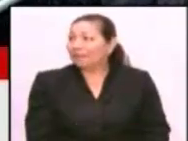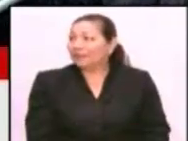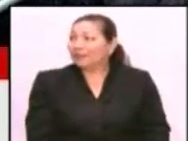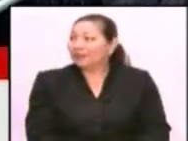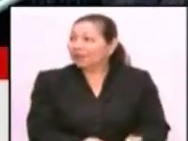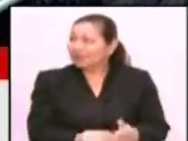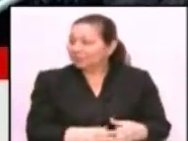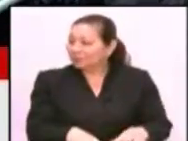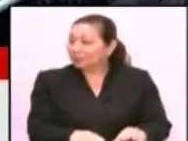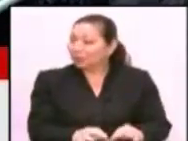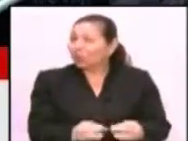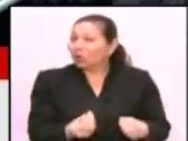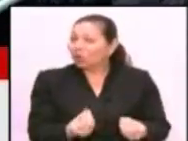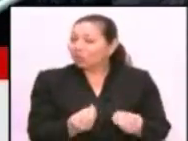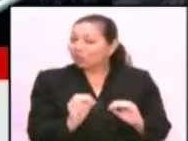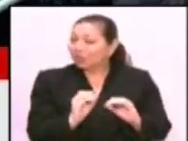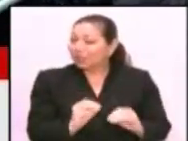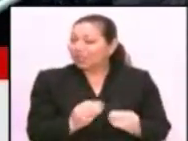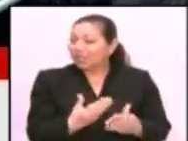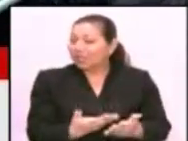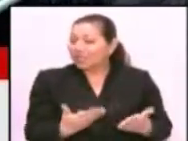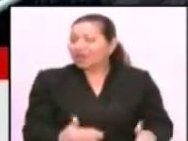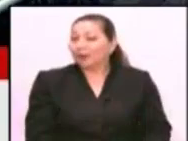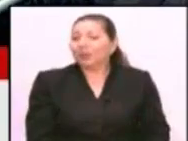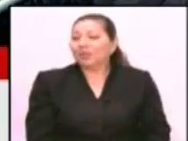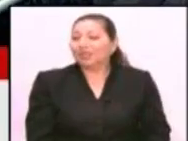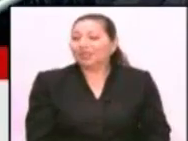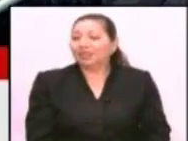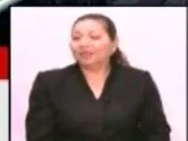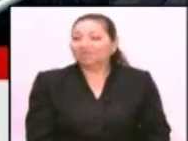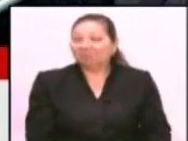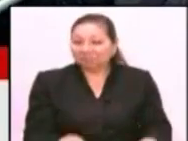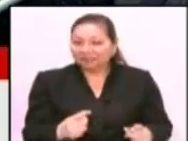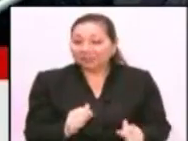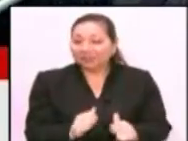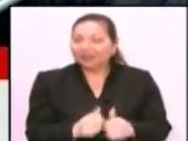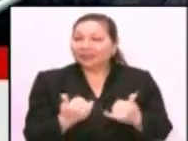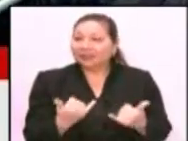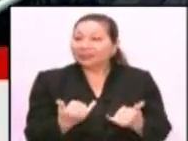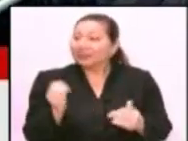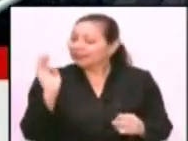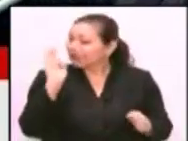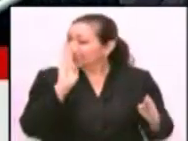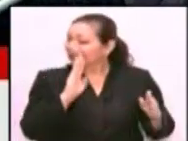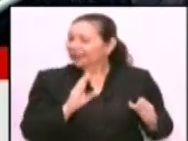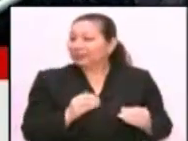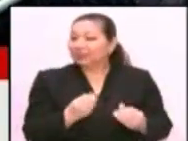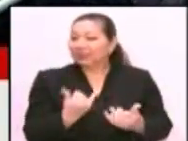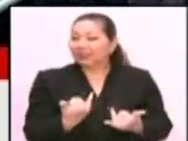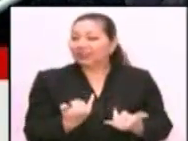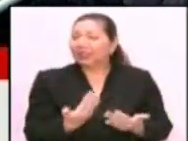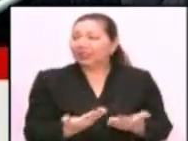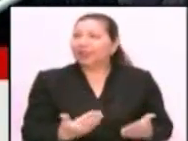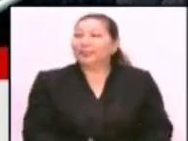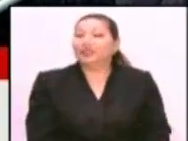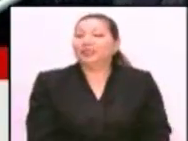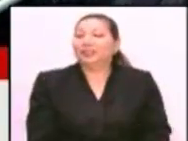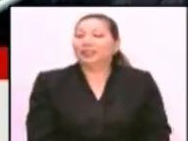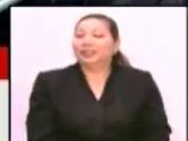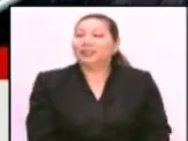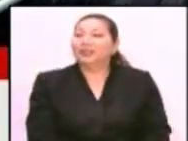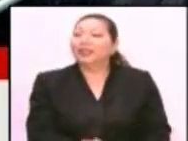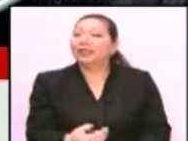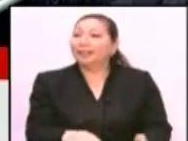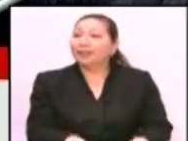Es importante cómo se construyen las cosas. Yo estoy totalmente de acuerdo con eso y hay que preocuparse en esas cosas. Y lo otro